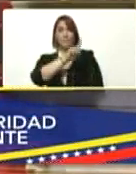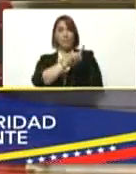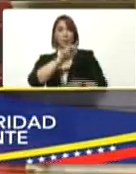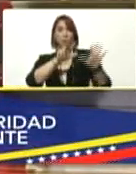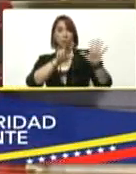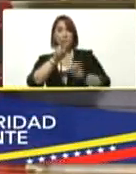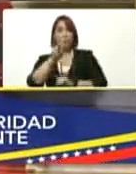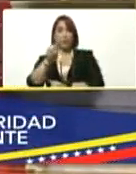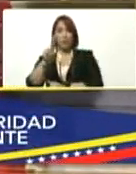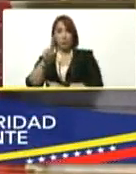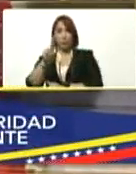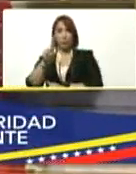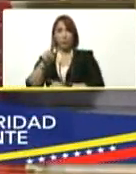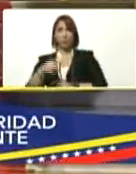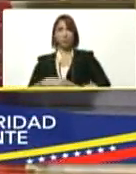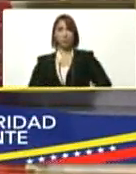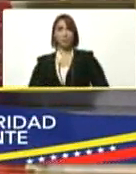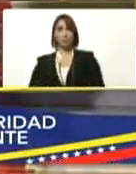1821,